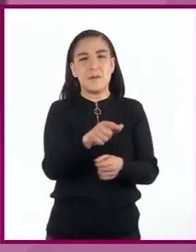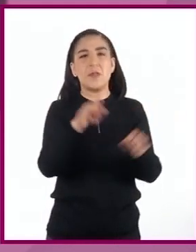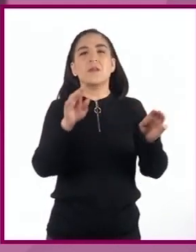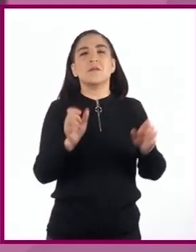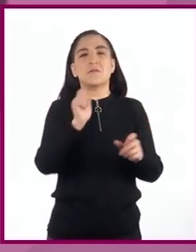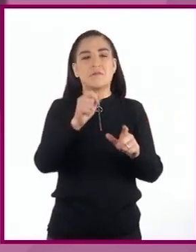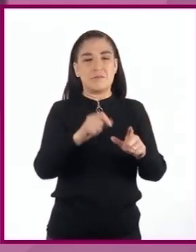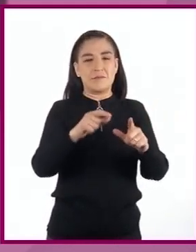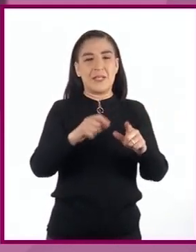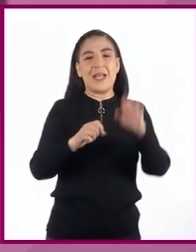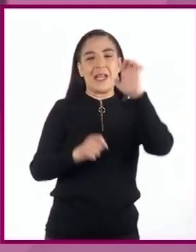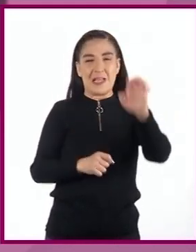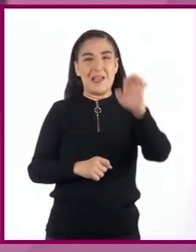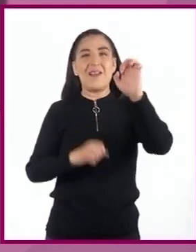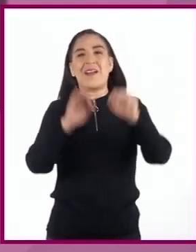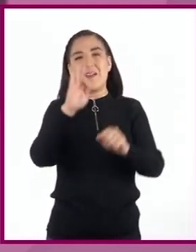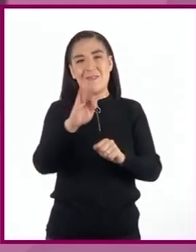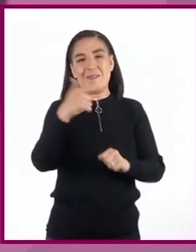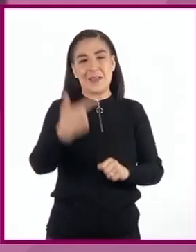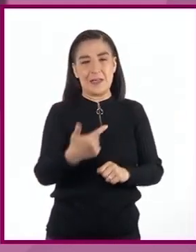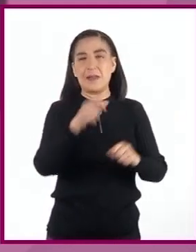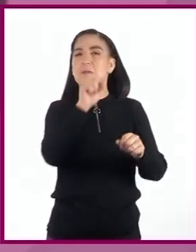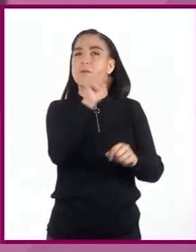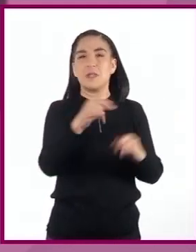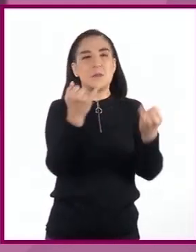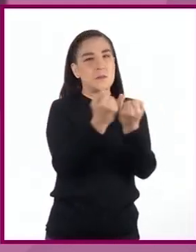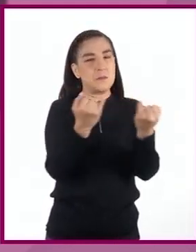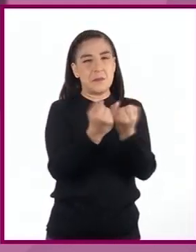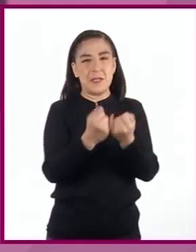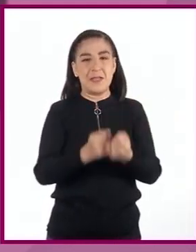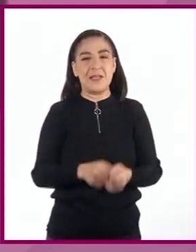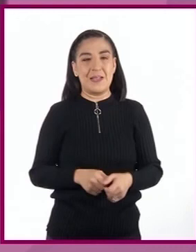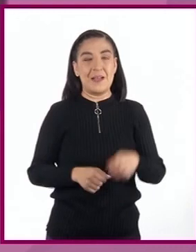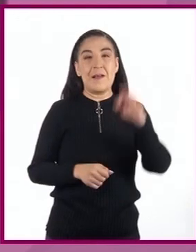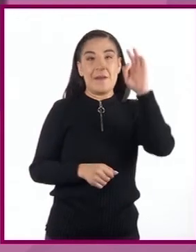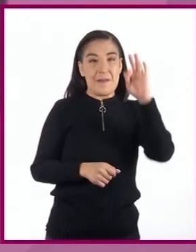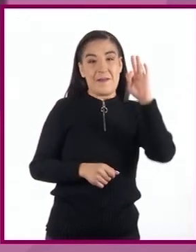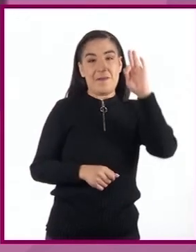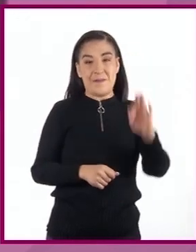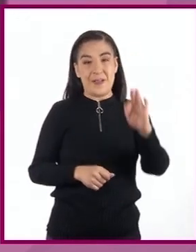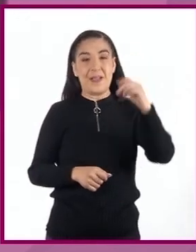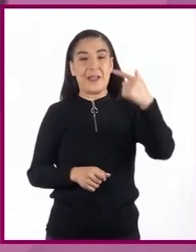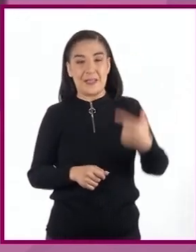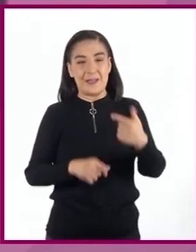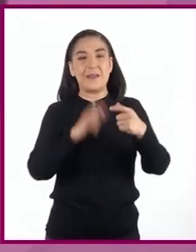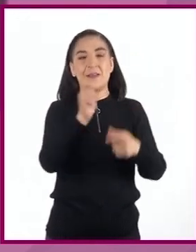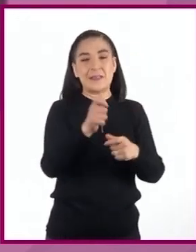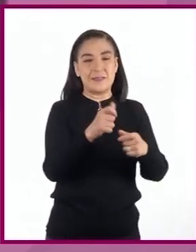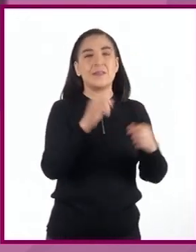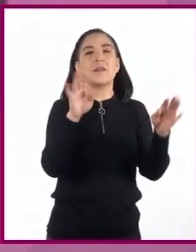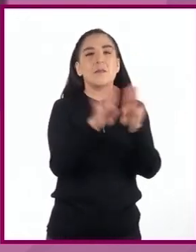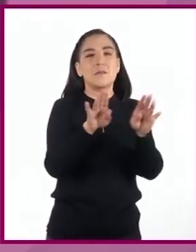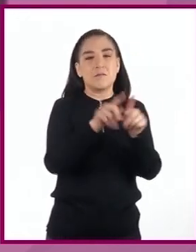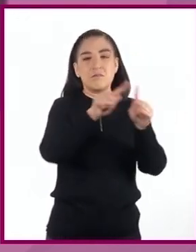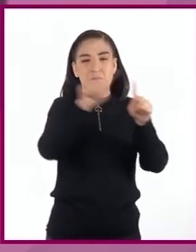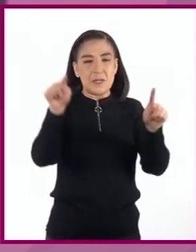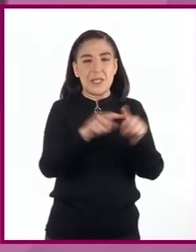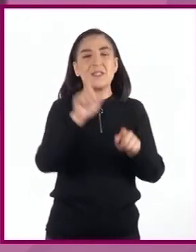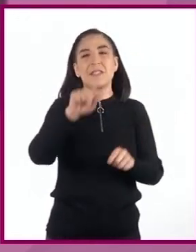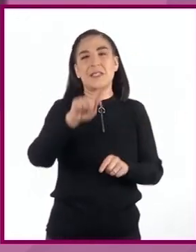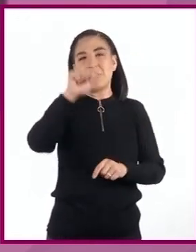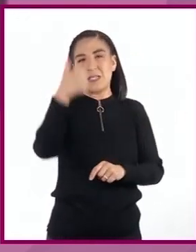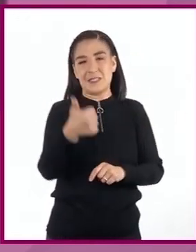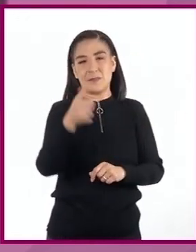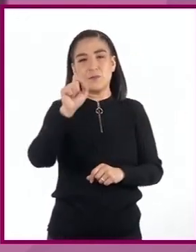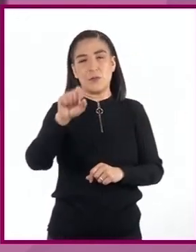triángulo EFG con las siguientes medidas. El ángulo GEF tiene una medida de 66.78